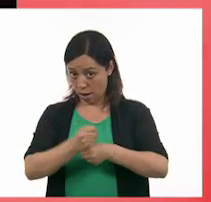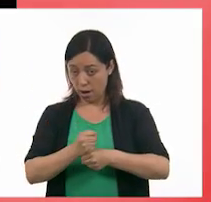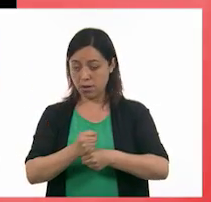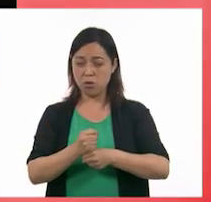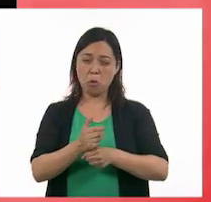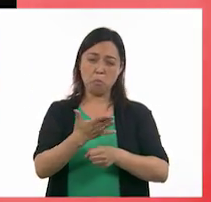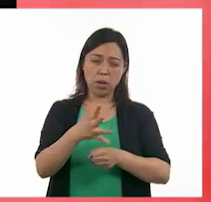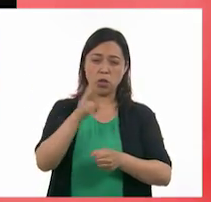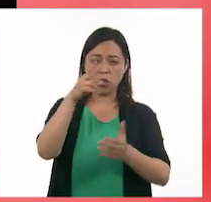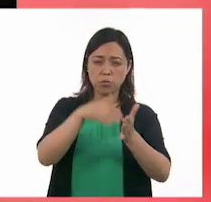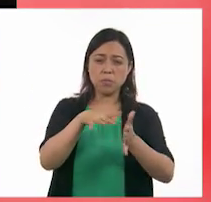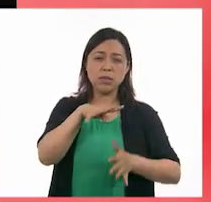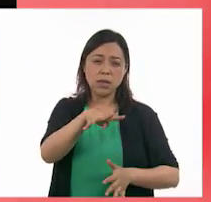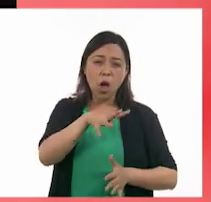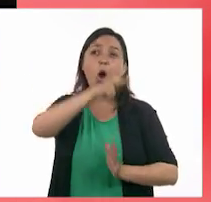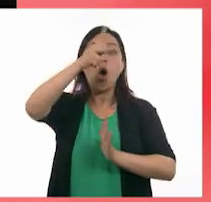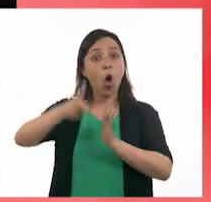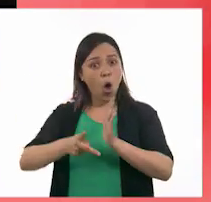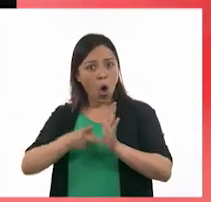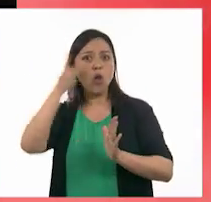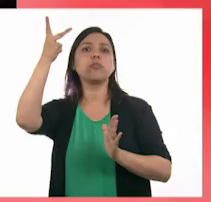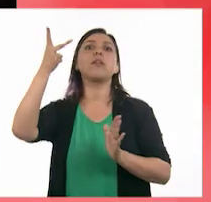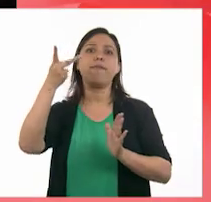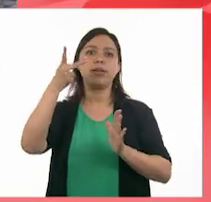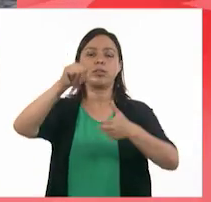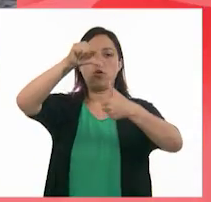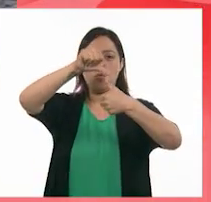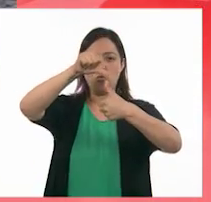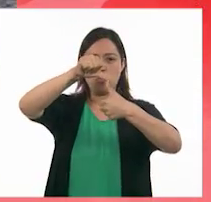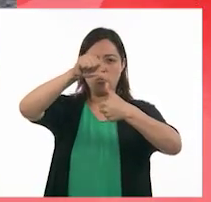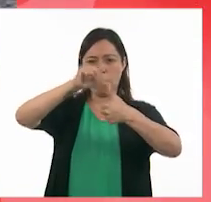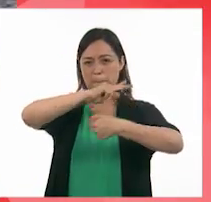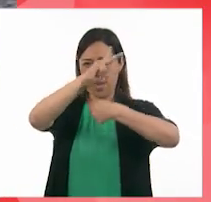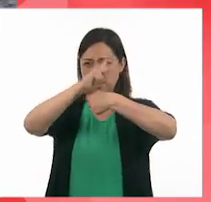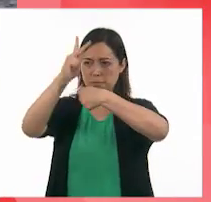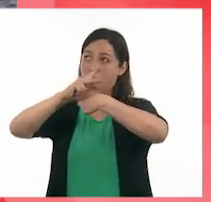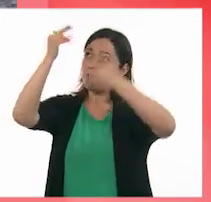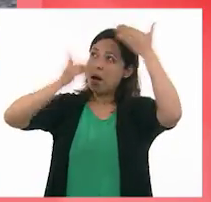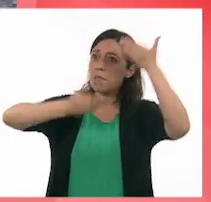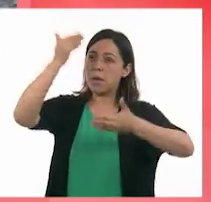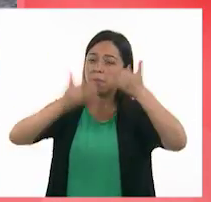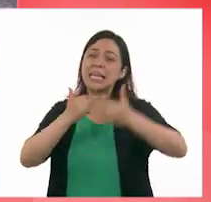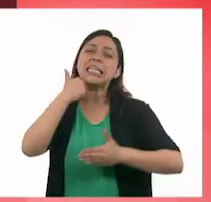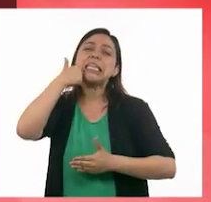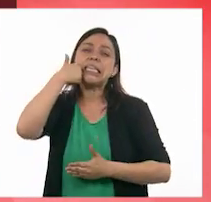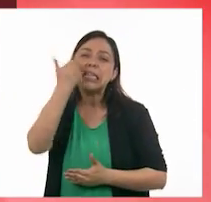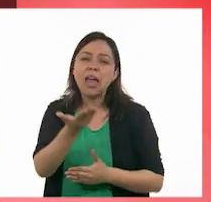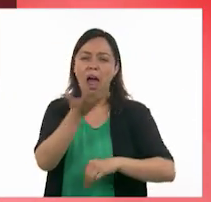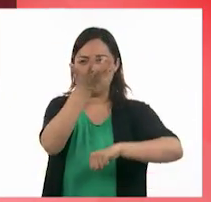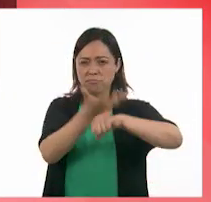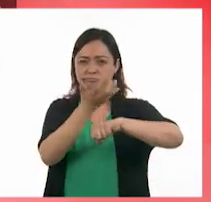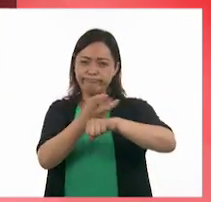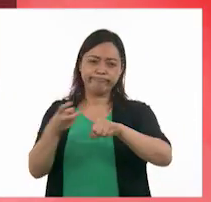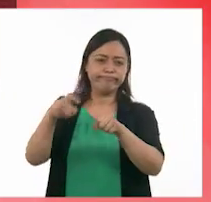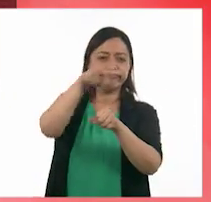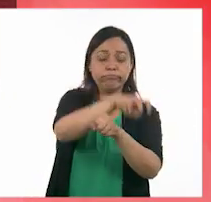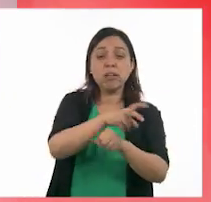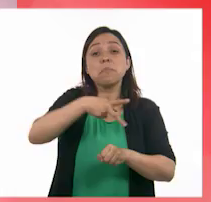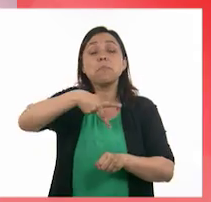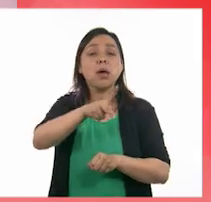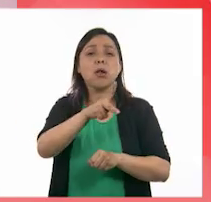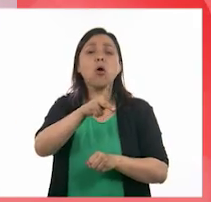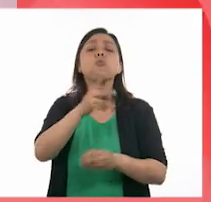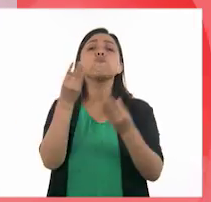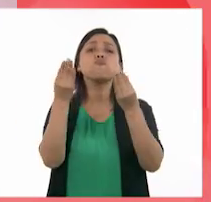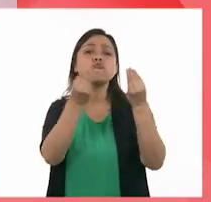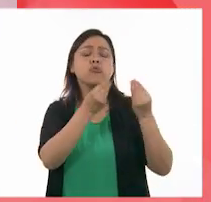2019, se viene la otra ola de inmigrantes, que son los de Centroamérica, que también tratan de cruzar a Estados Unidos, pero muchos deciden quedarse en